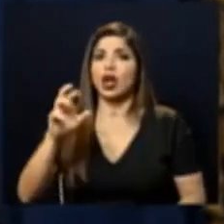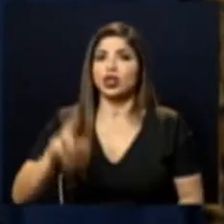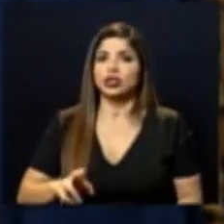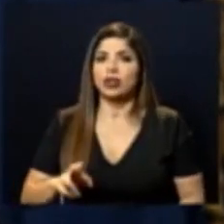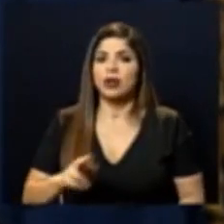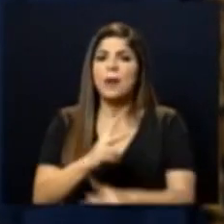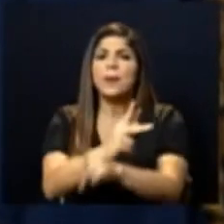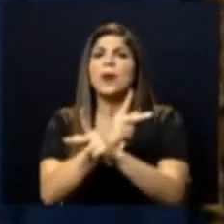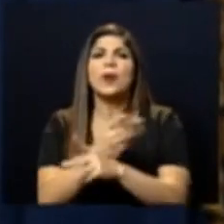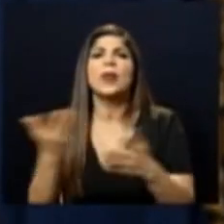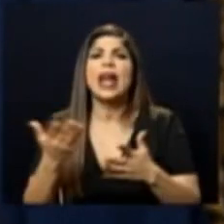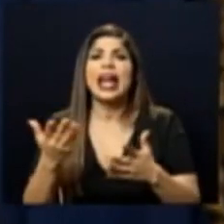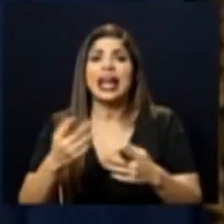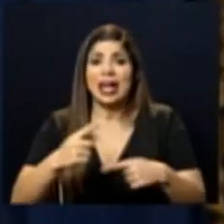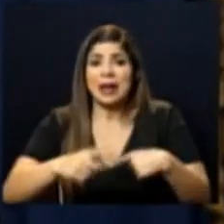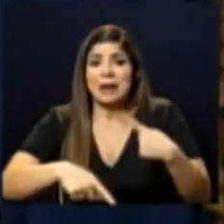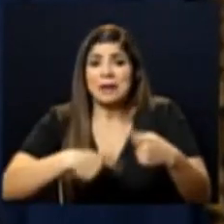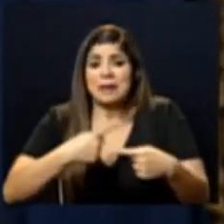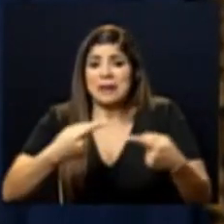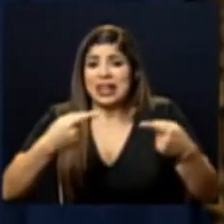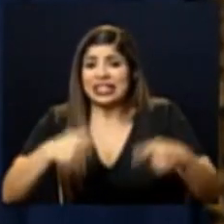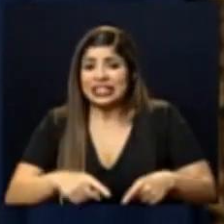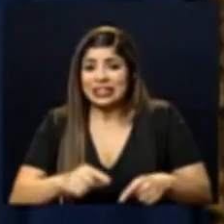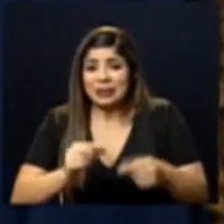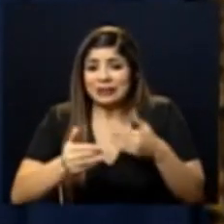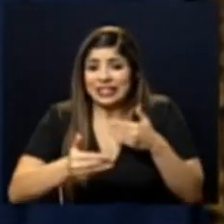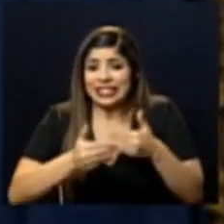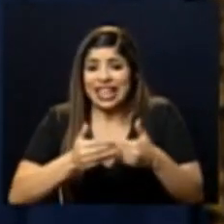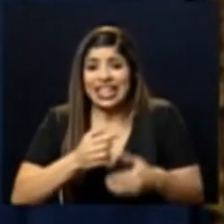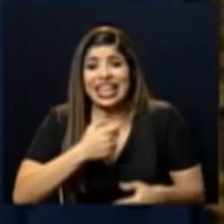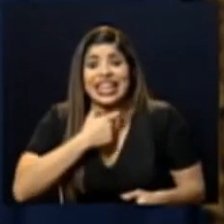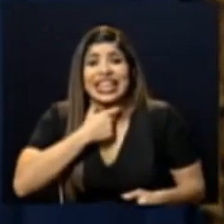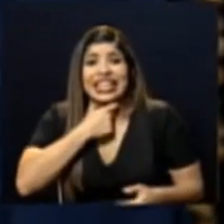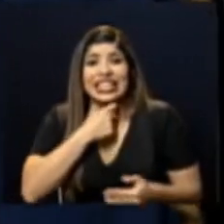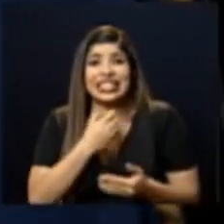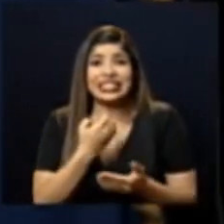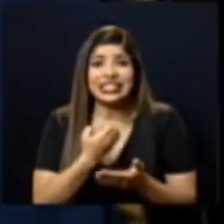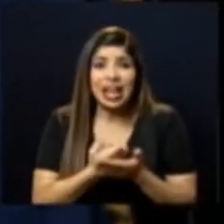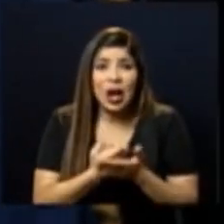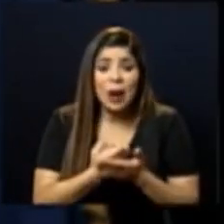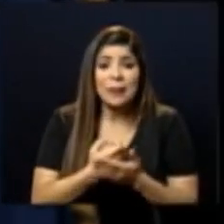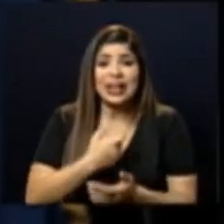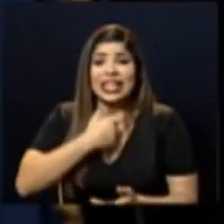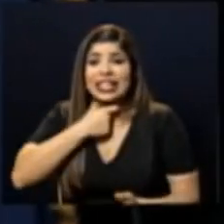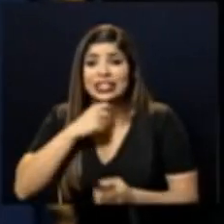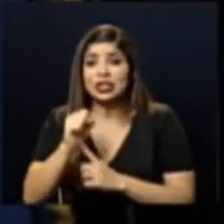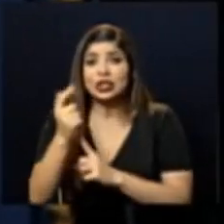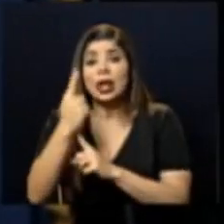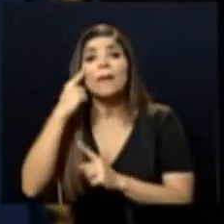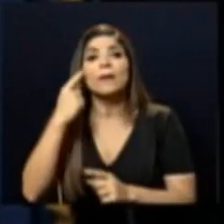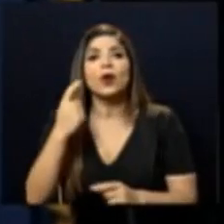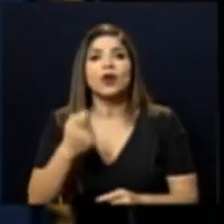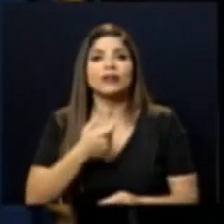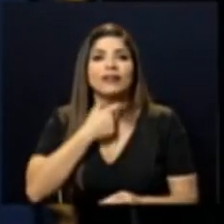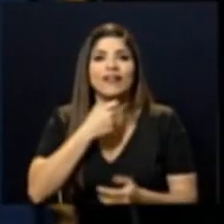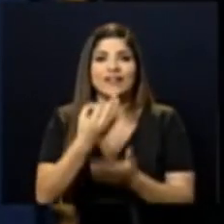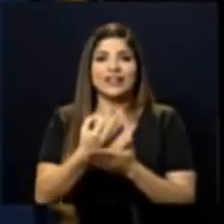inminente de una crisis económica y social debido al alto déficit fiscal.